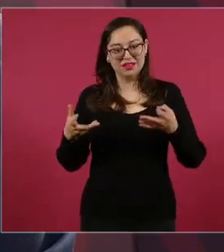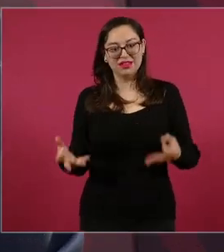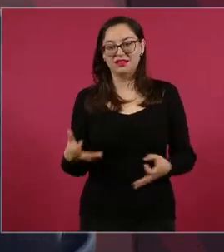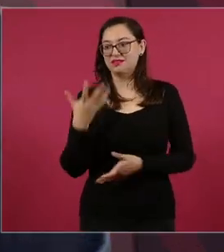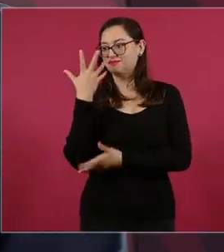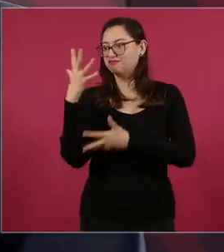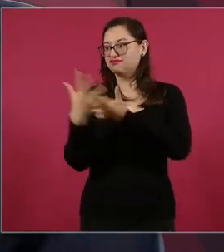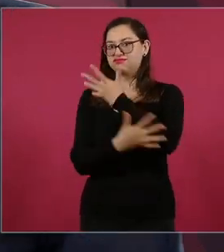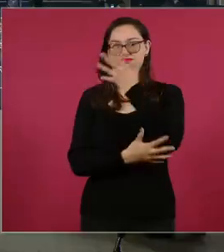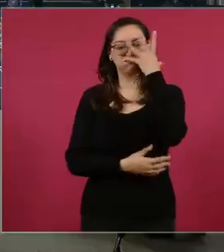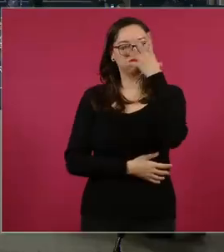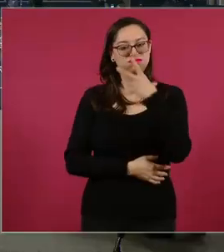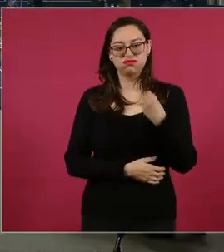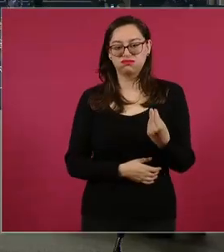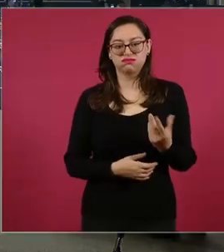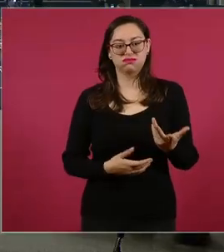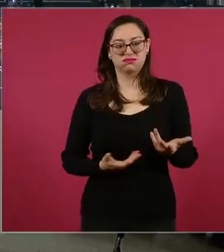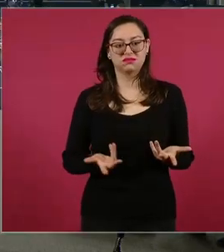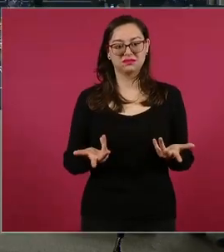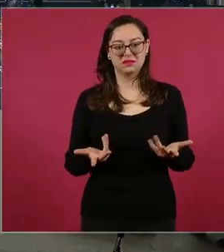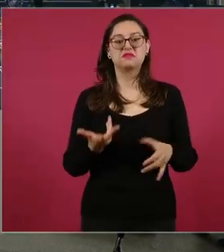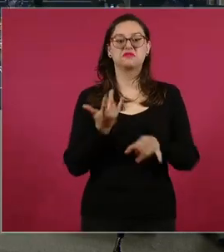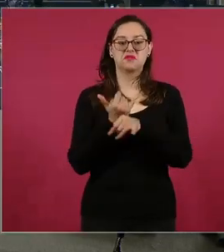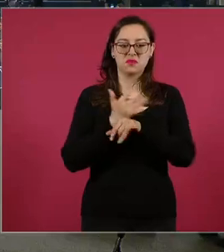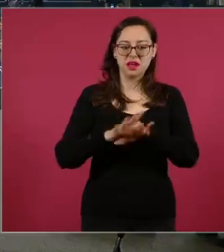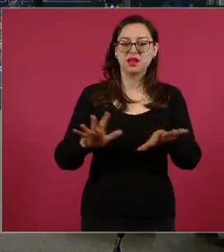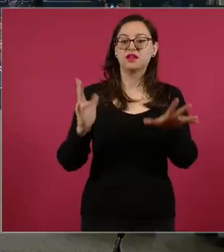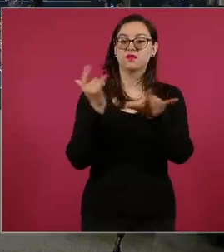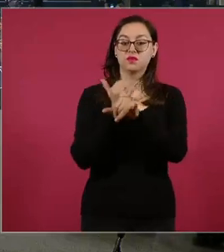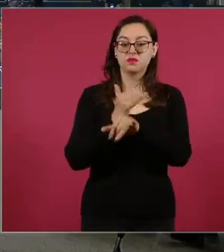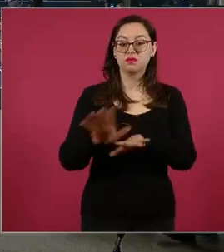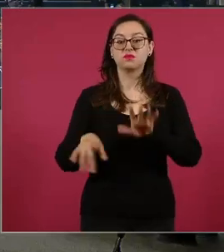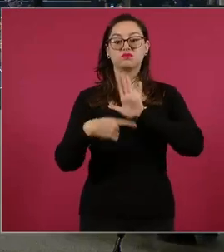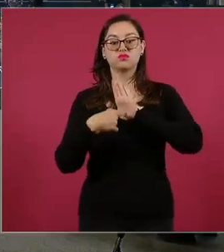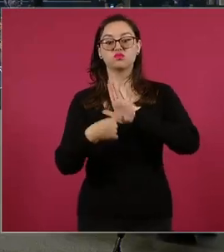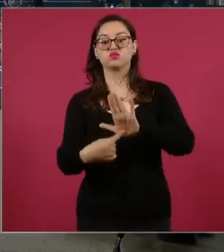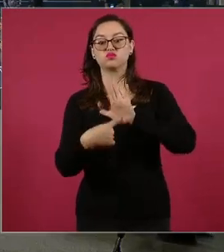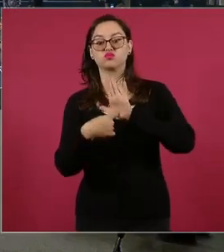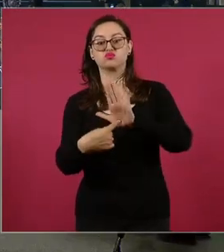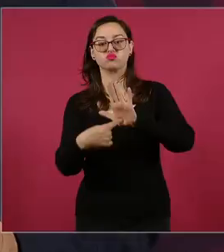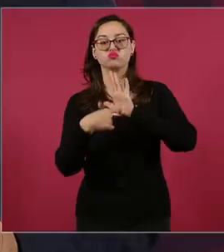Vamos a seguir informando para que